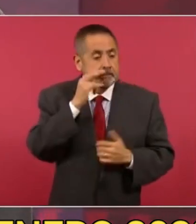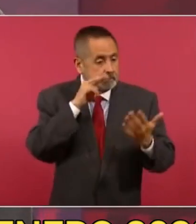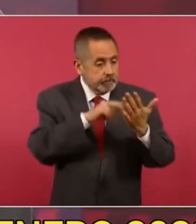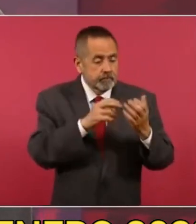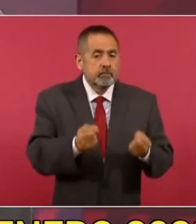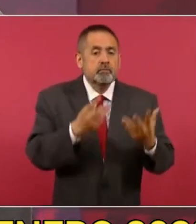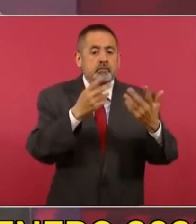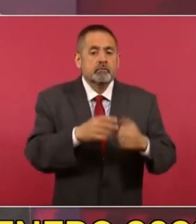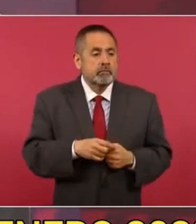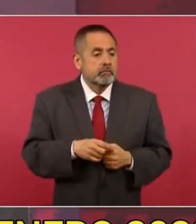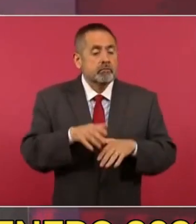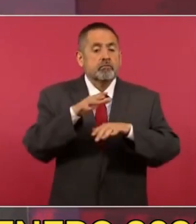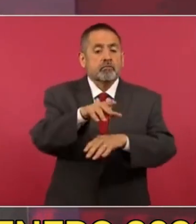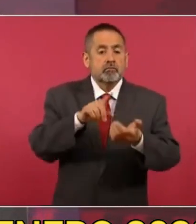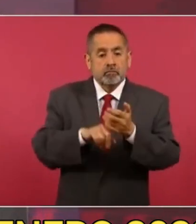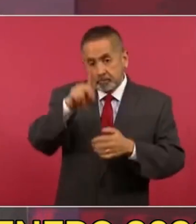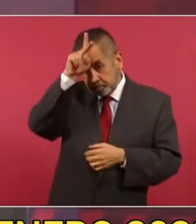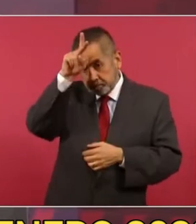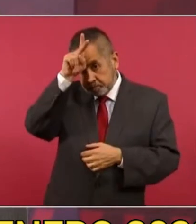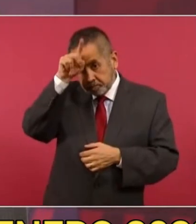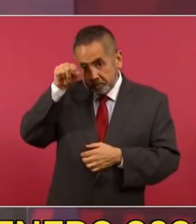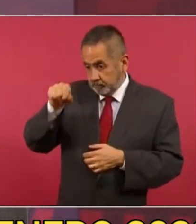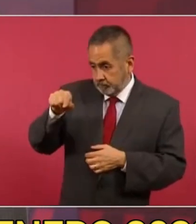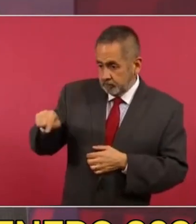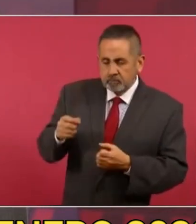de la represión en Perú.